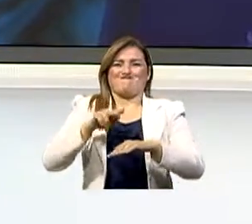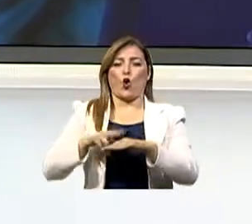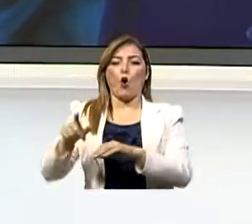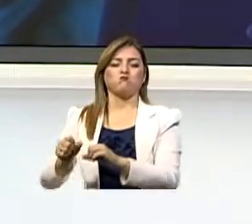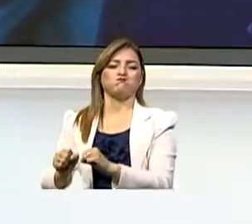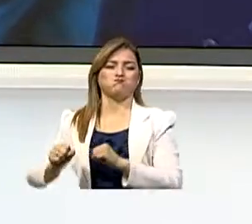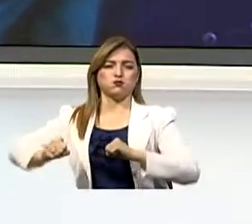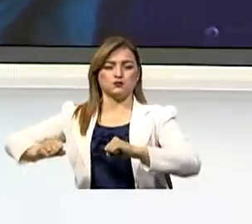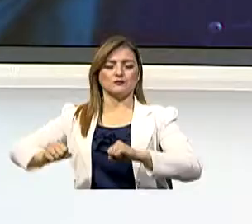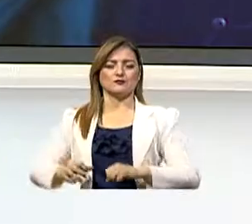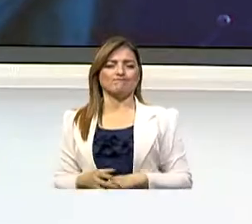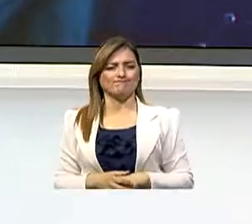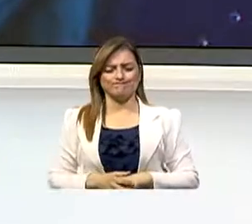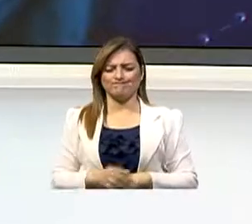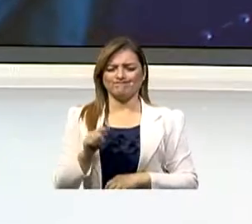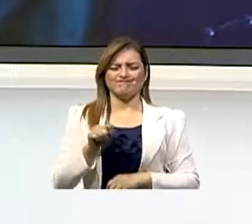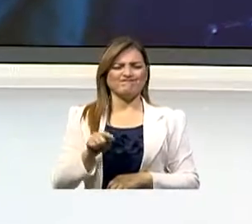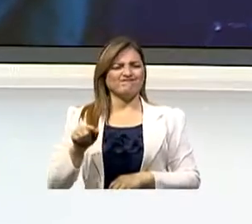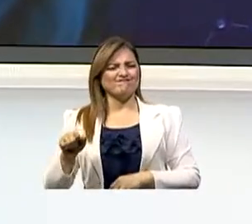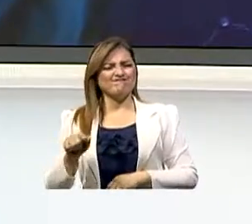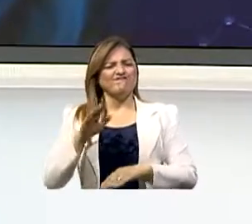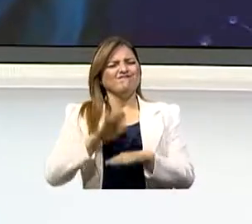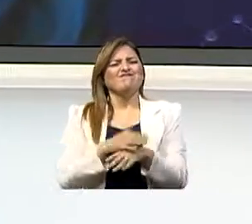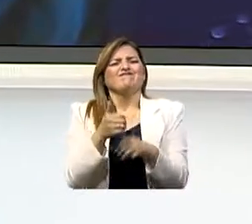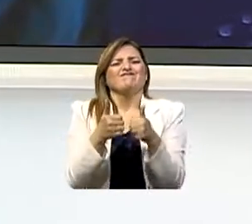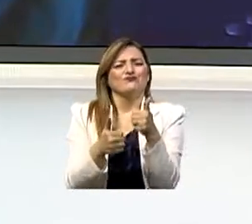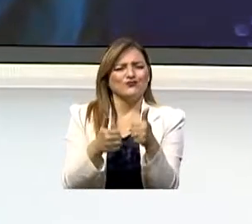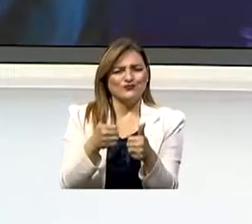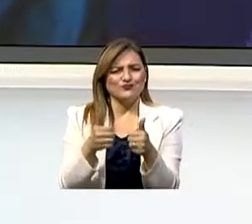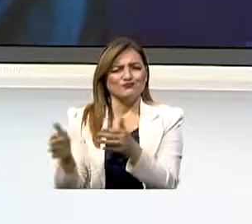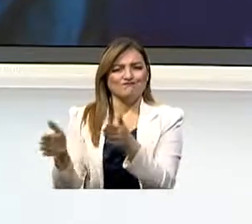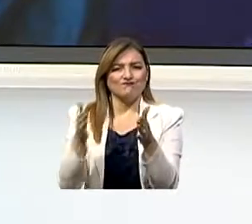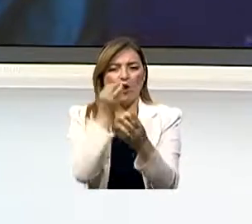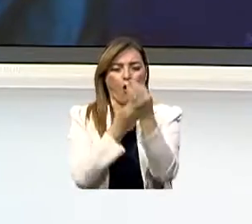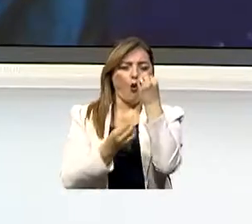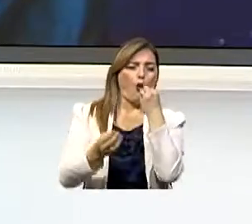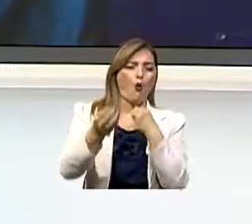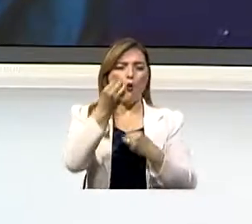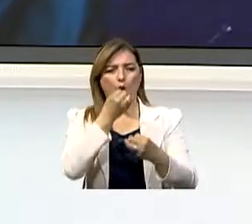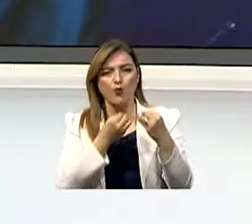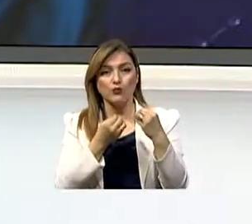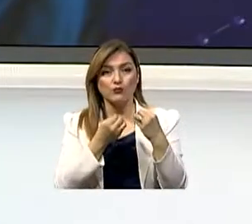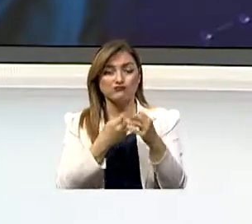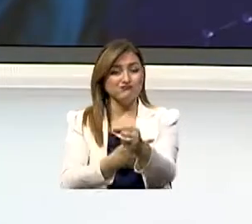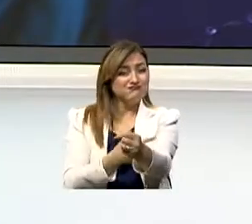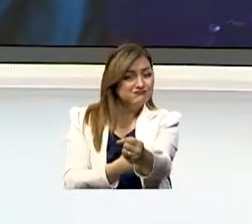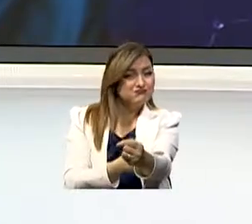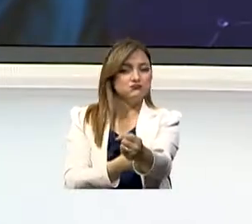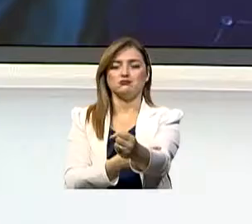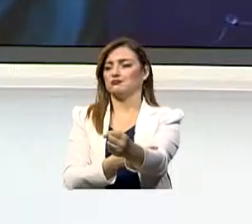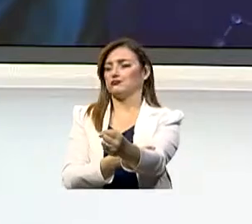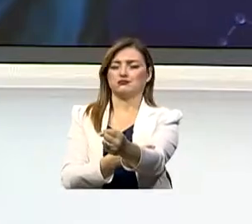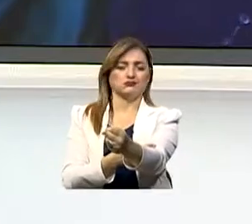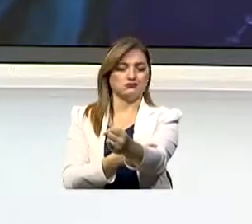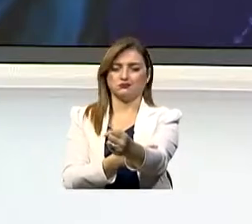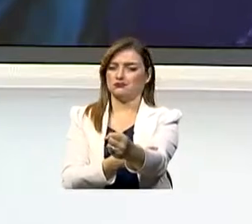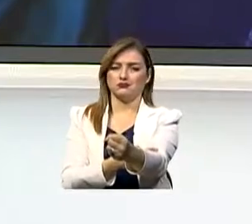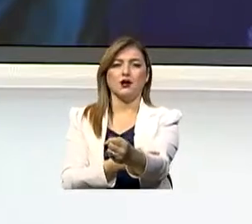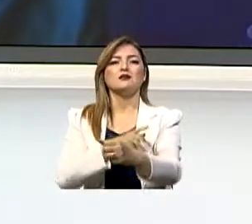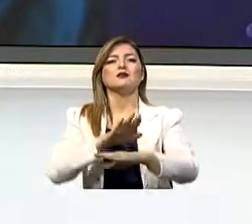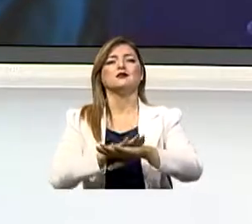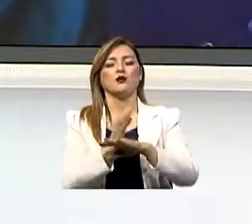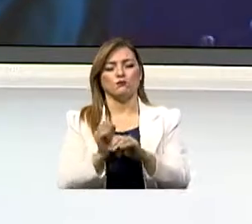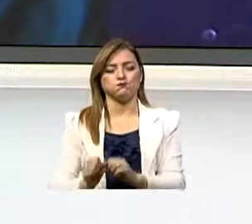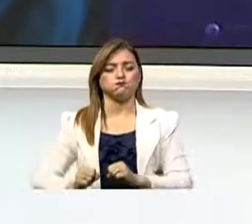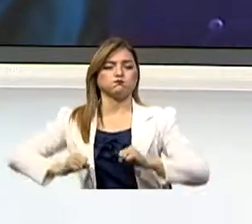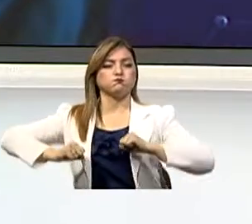causas este sobrepeso no es necesariamente solo comer en exceso como nosotros pensaríamos la obesidad una